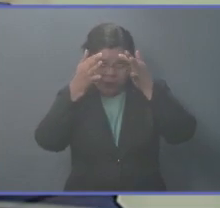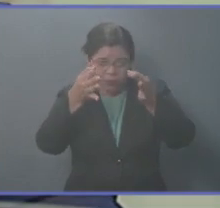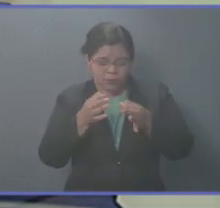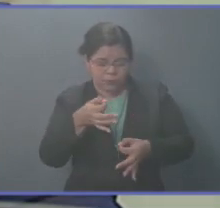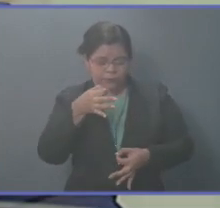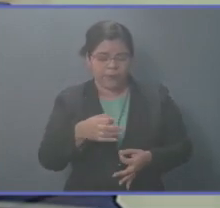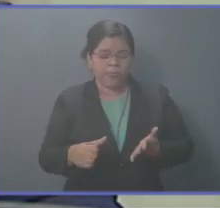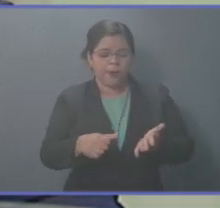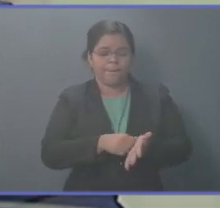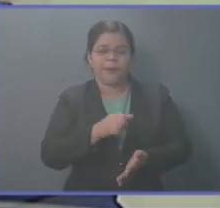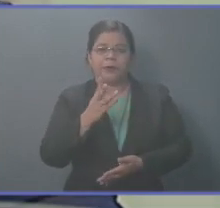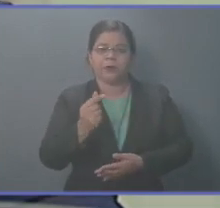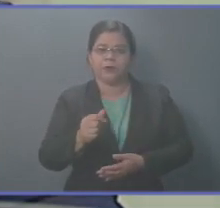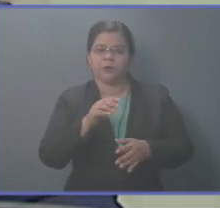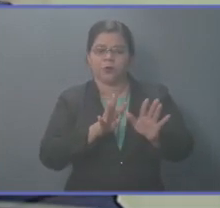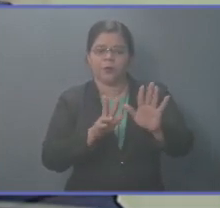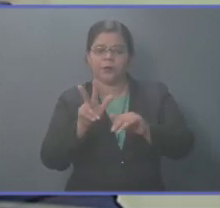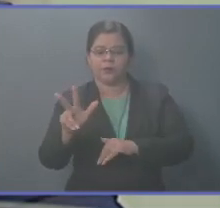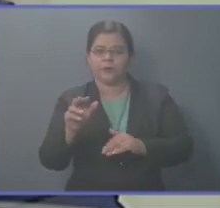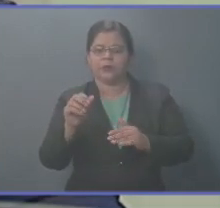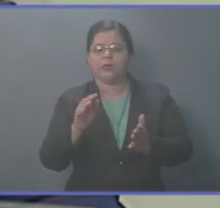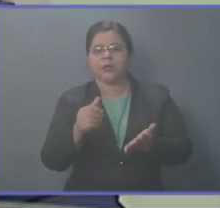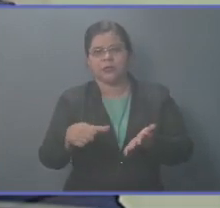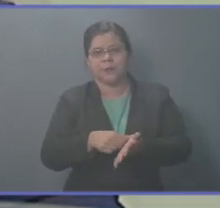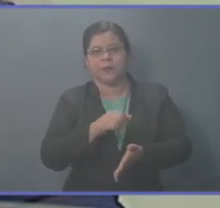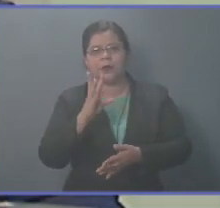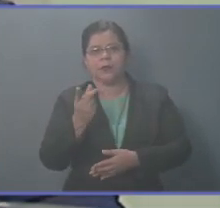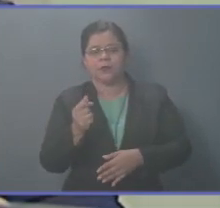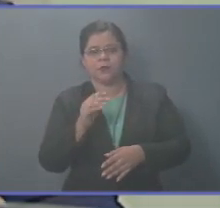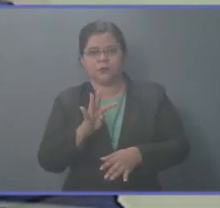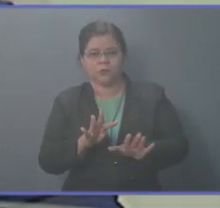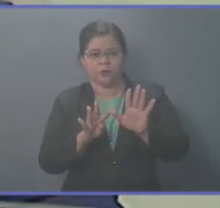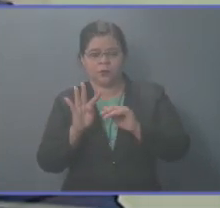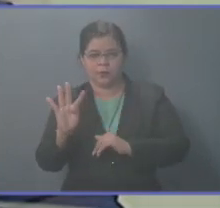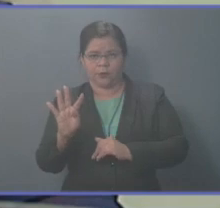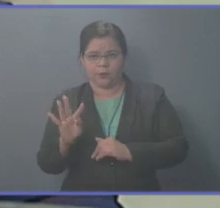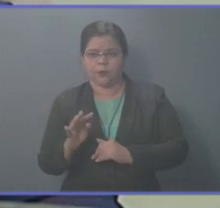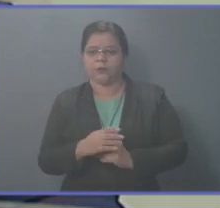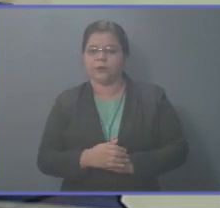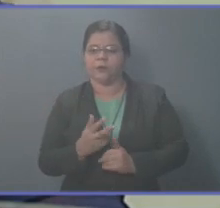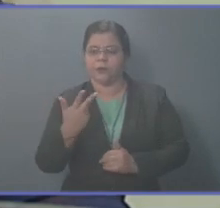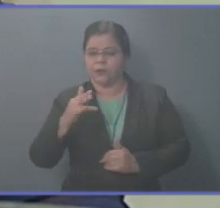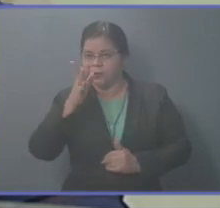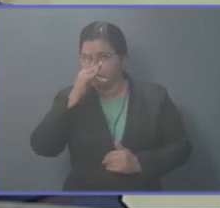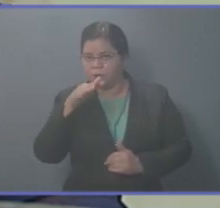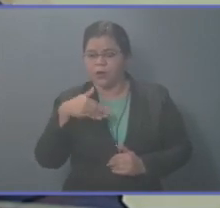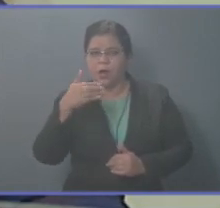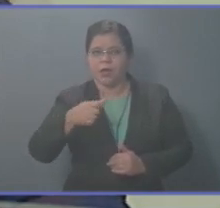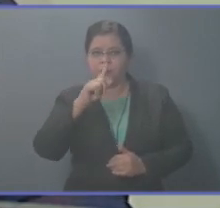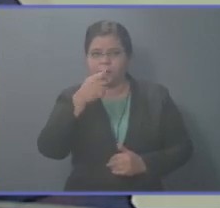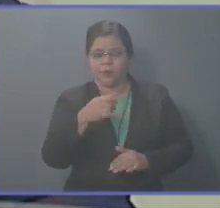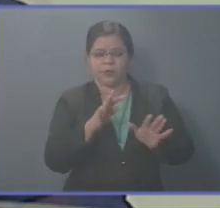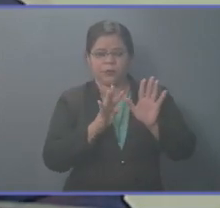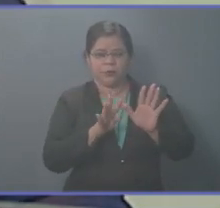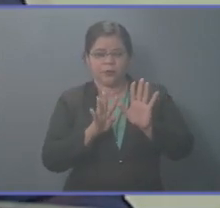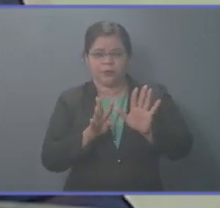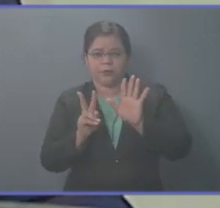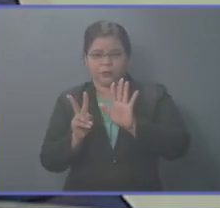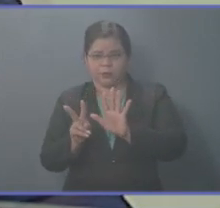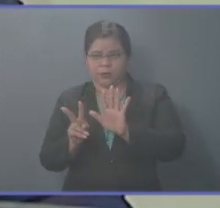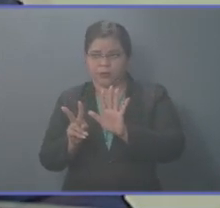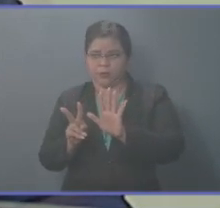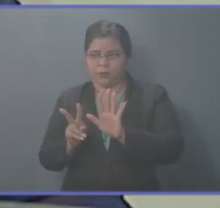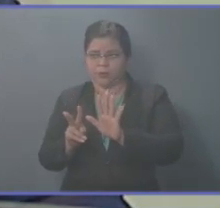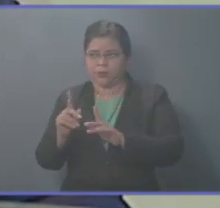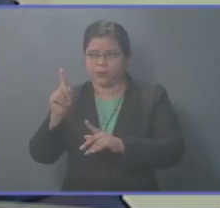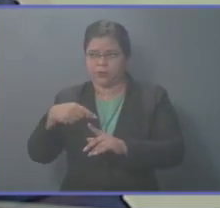93 y 94, y Tribunal Constitucional de España, sentencia de 13 de enero de 1997, 3,